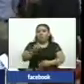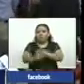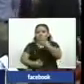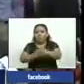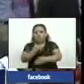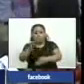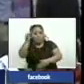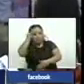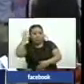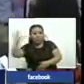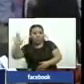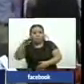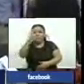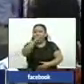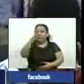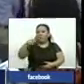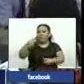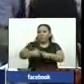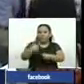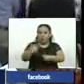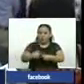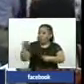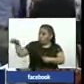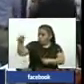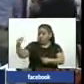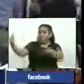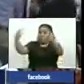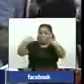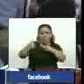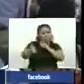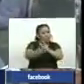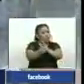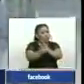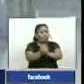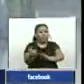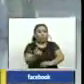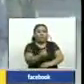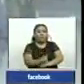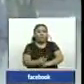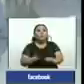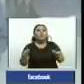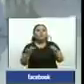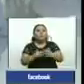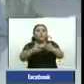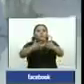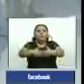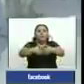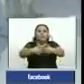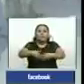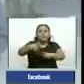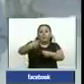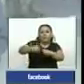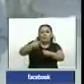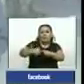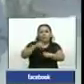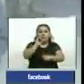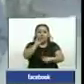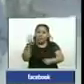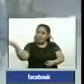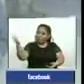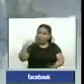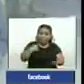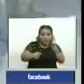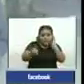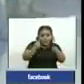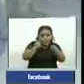científicos de China así como los chinos también el potencial que nuestro país tiene para los negocios. También los empresarios se han referido a la reciente visita que